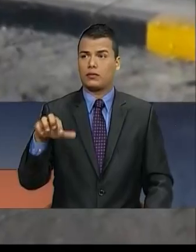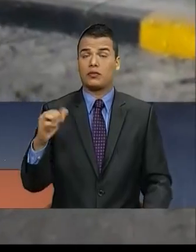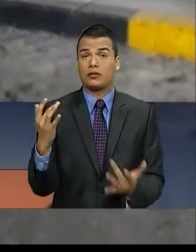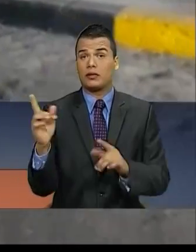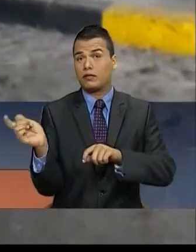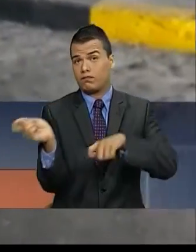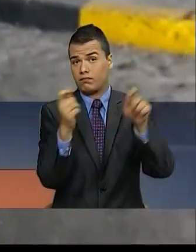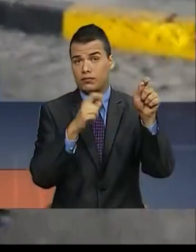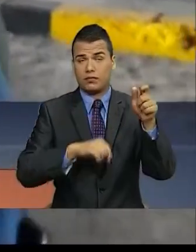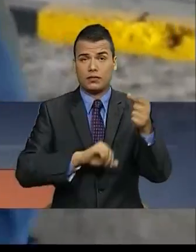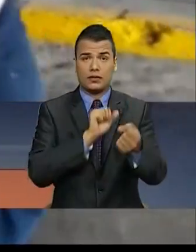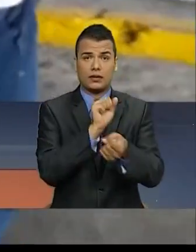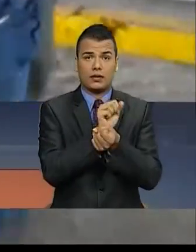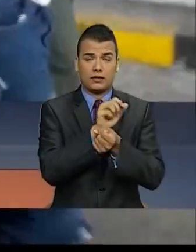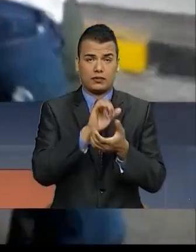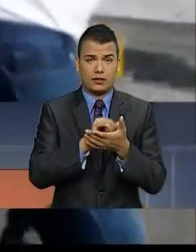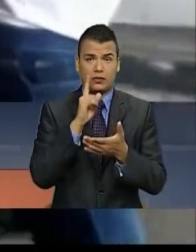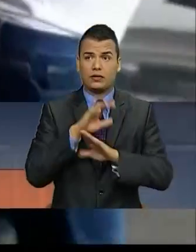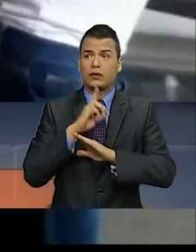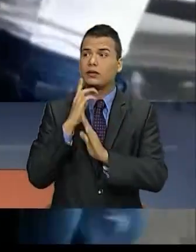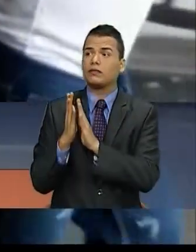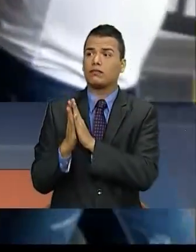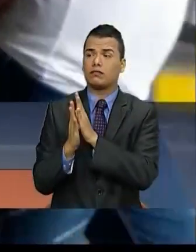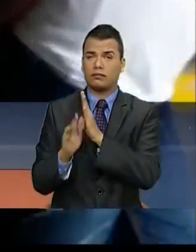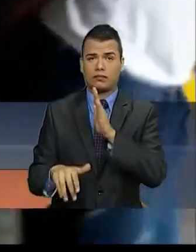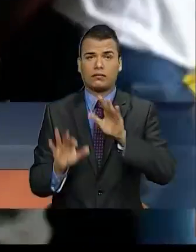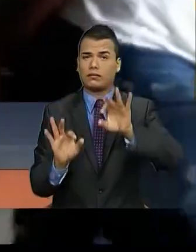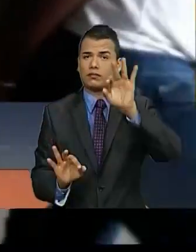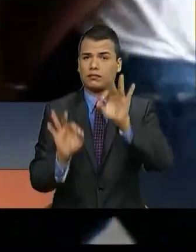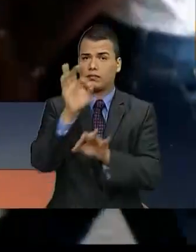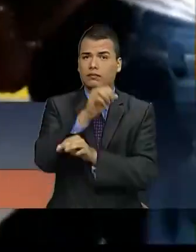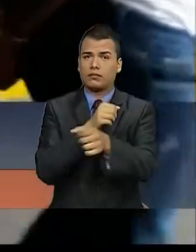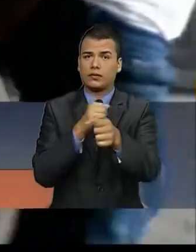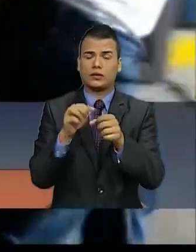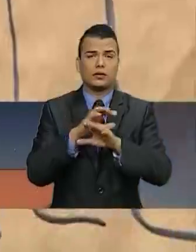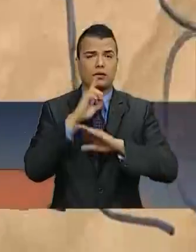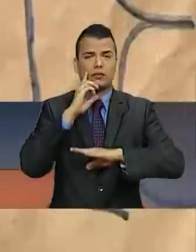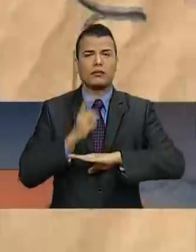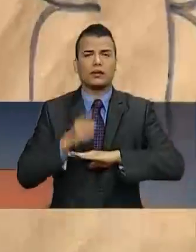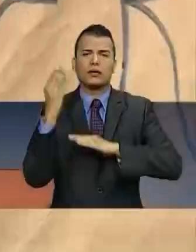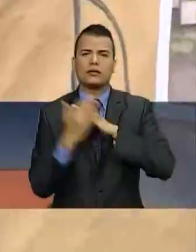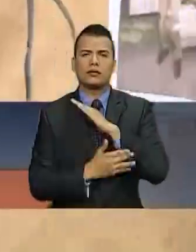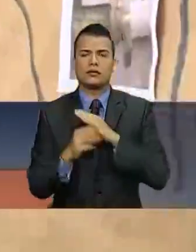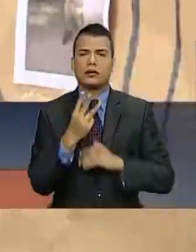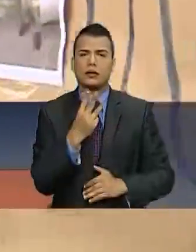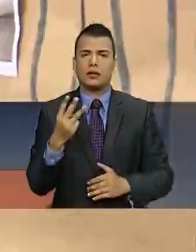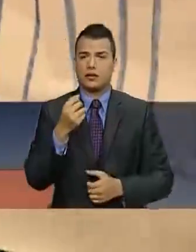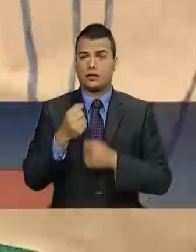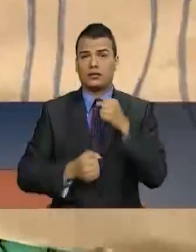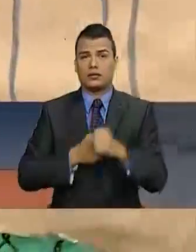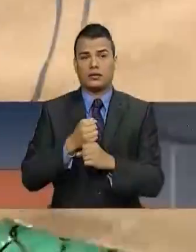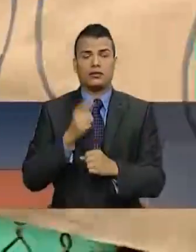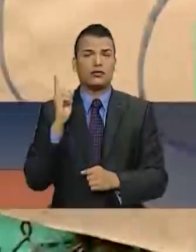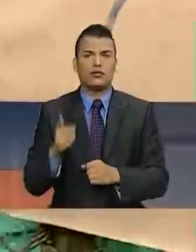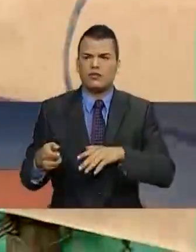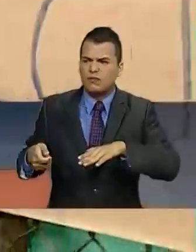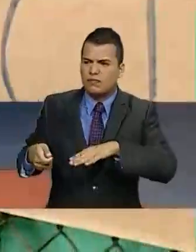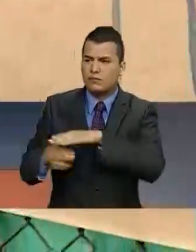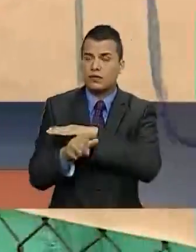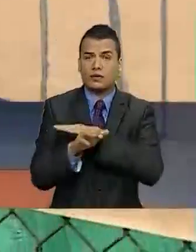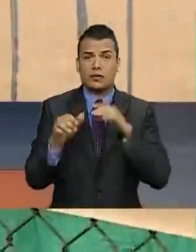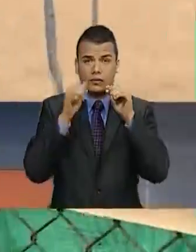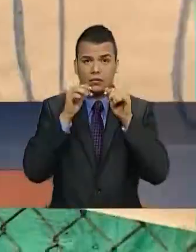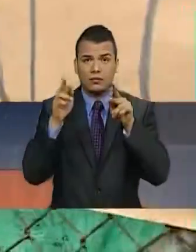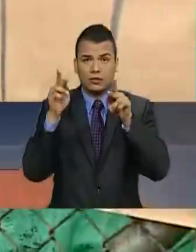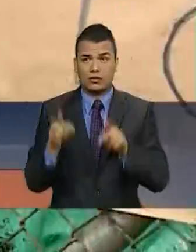de Villahermosa. Tal y como lo informó en exclusiva Telepacífico Noticias, fue condenado a 33 años por homicidio. Luis Alberto